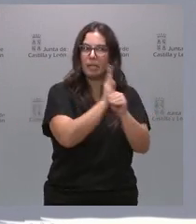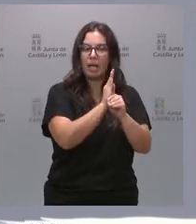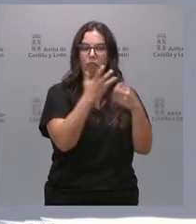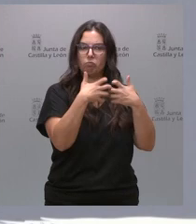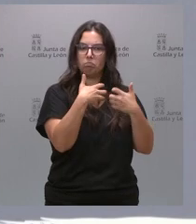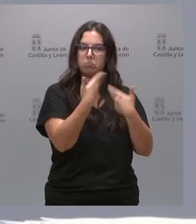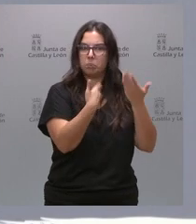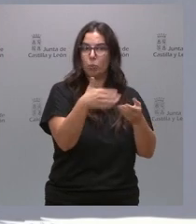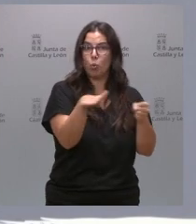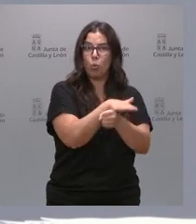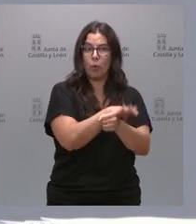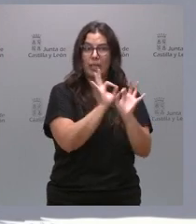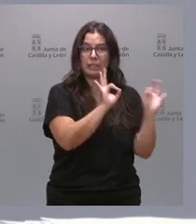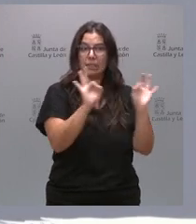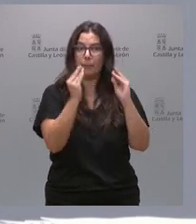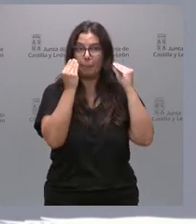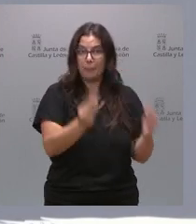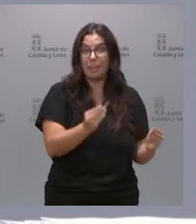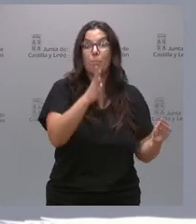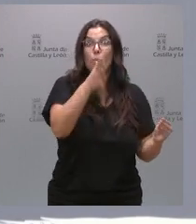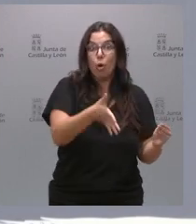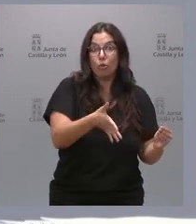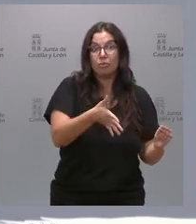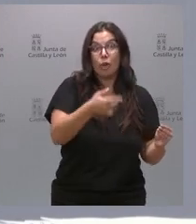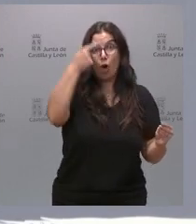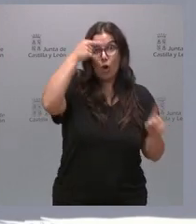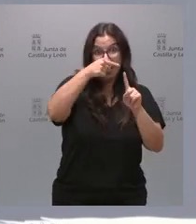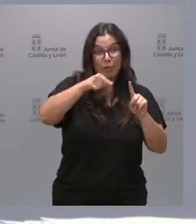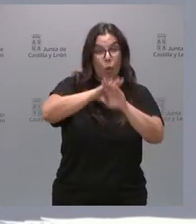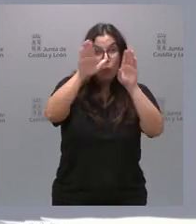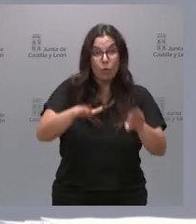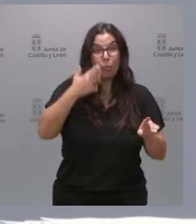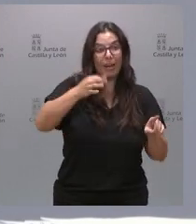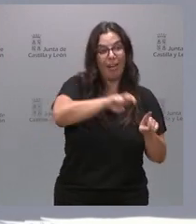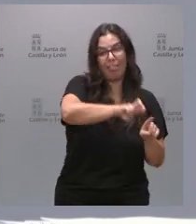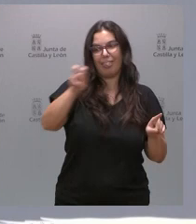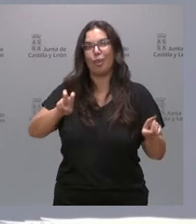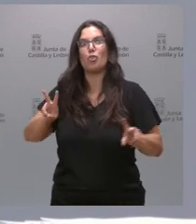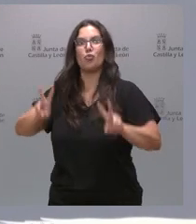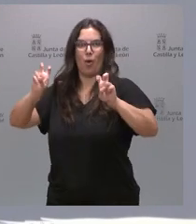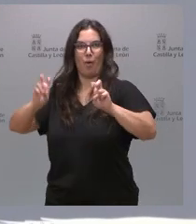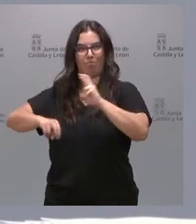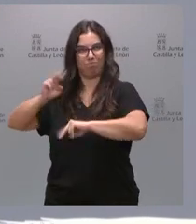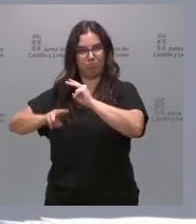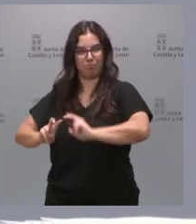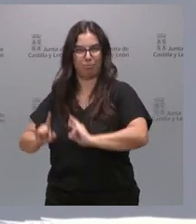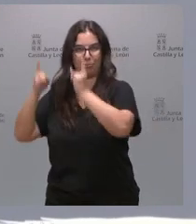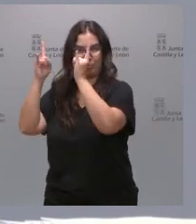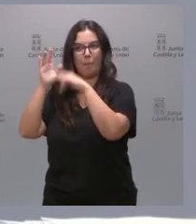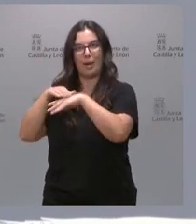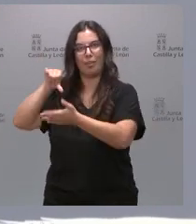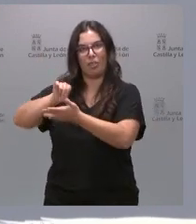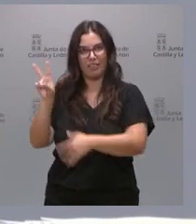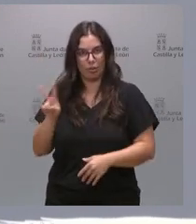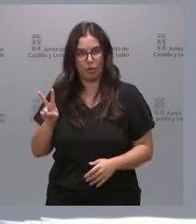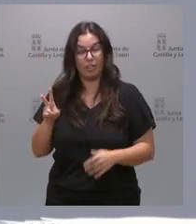disposición y que el servicio cubra las condiciones de aquella concesión porque el punto final es una nueva estación de autobuses para Valladolid Y esa nueva